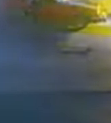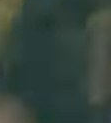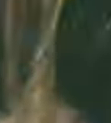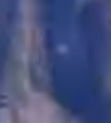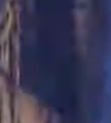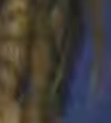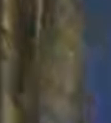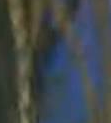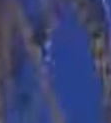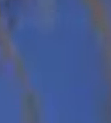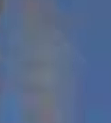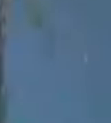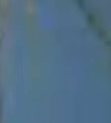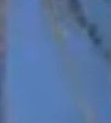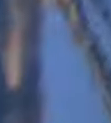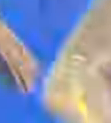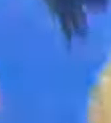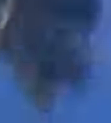late.